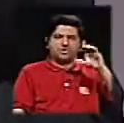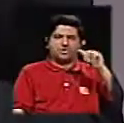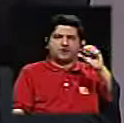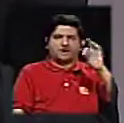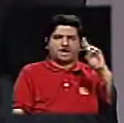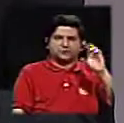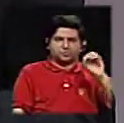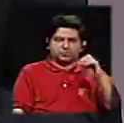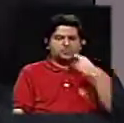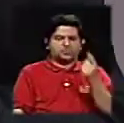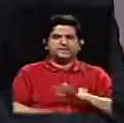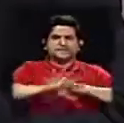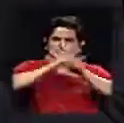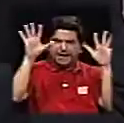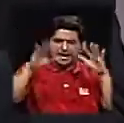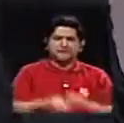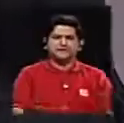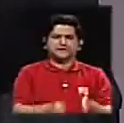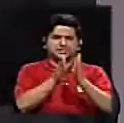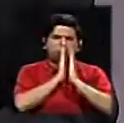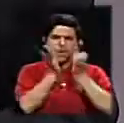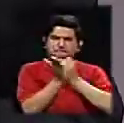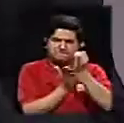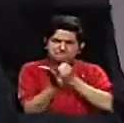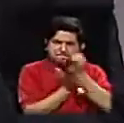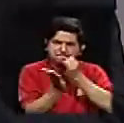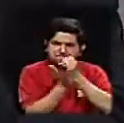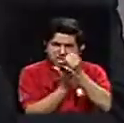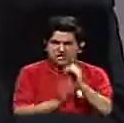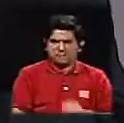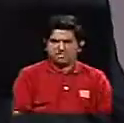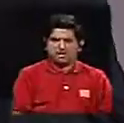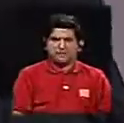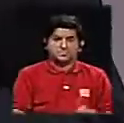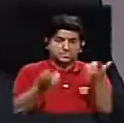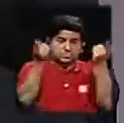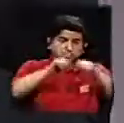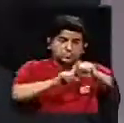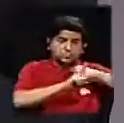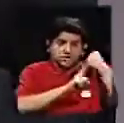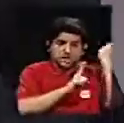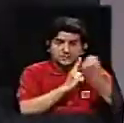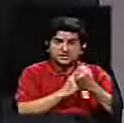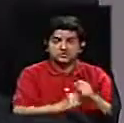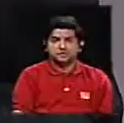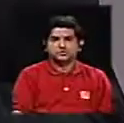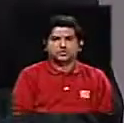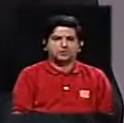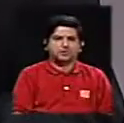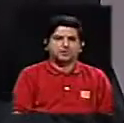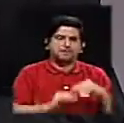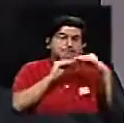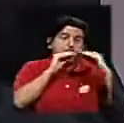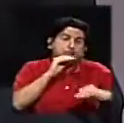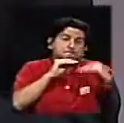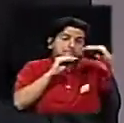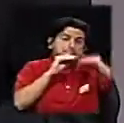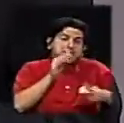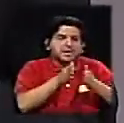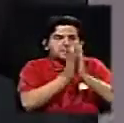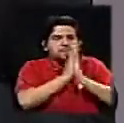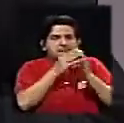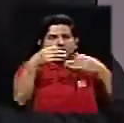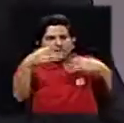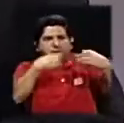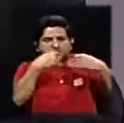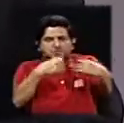señalen con claridad o pidan una investigación. Cuando algo se ocurre, por lo menos se debería pedir